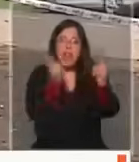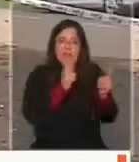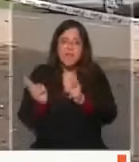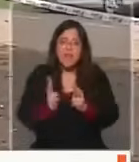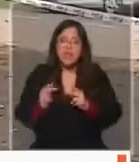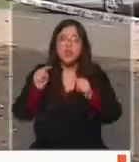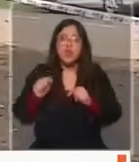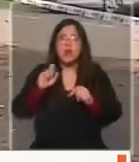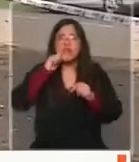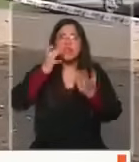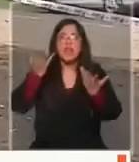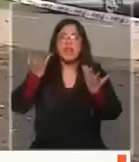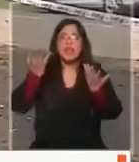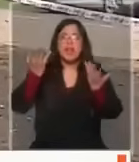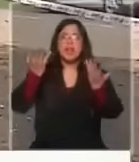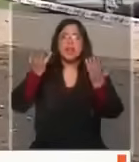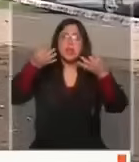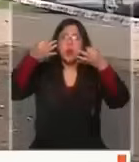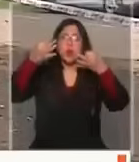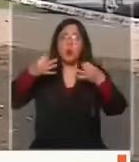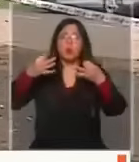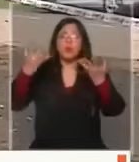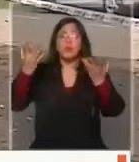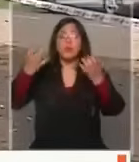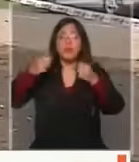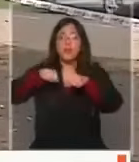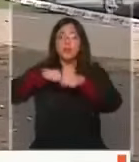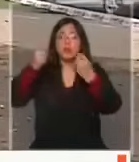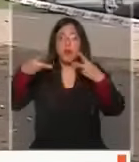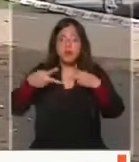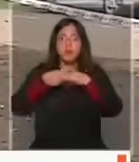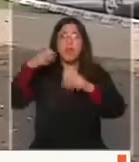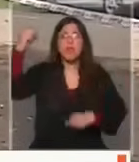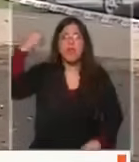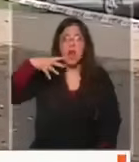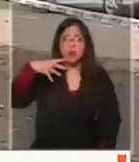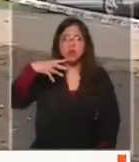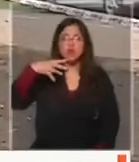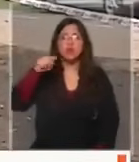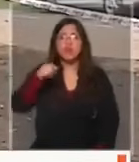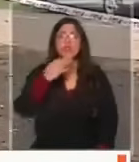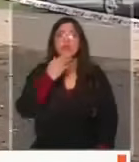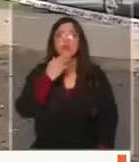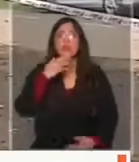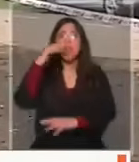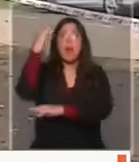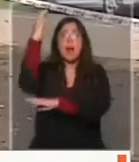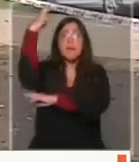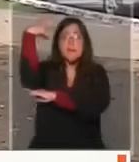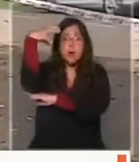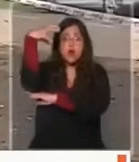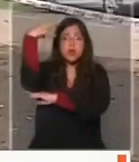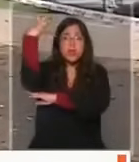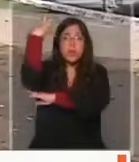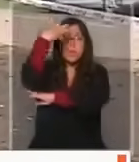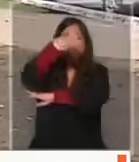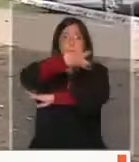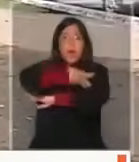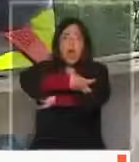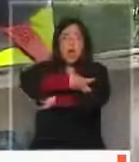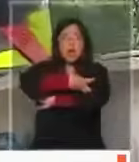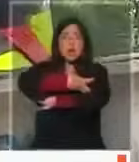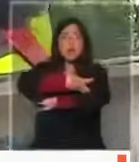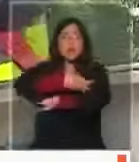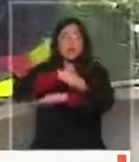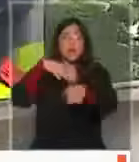trae fracturas y eso trae como consecuencia corte de luz. Incluso estos postes han caído en las calzadas generando un problema en el